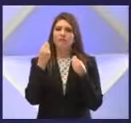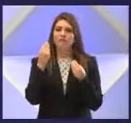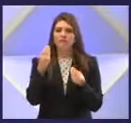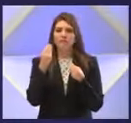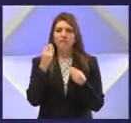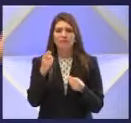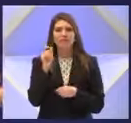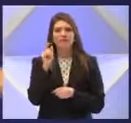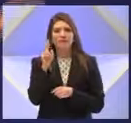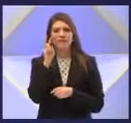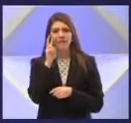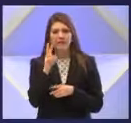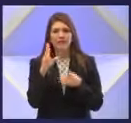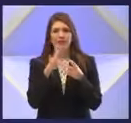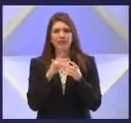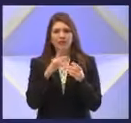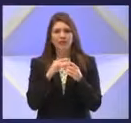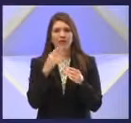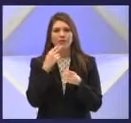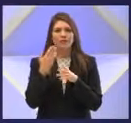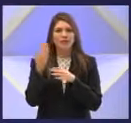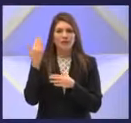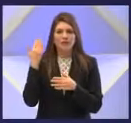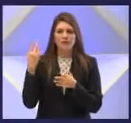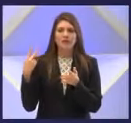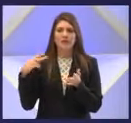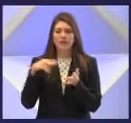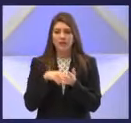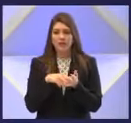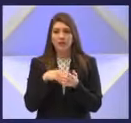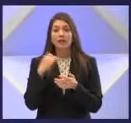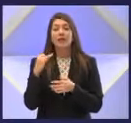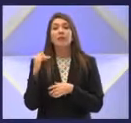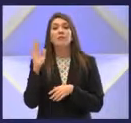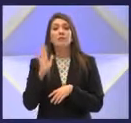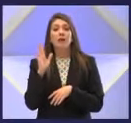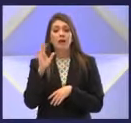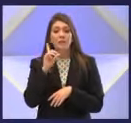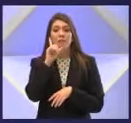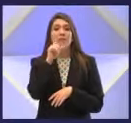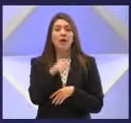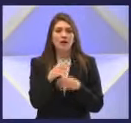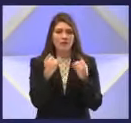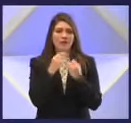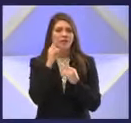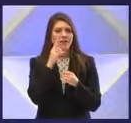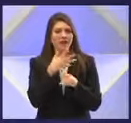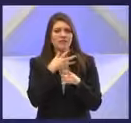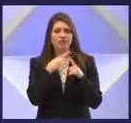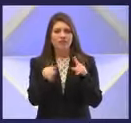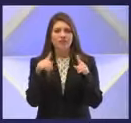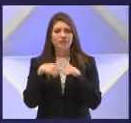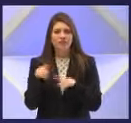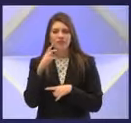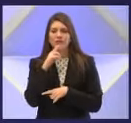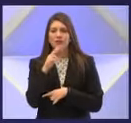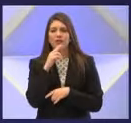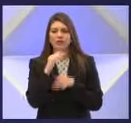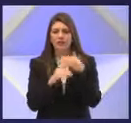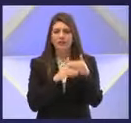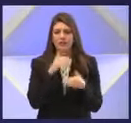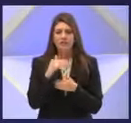panel anterior y seguramente mañana hay un aumento